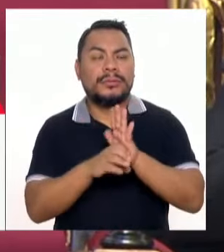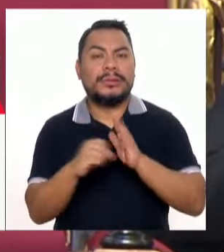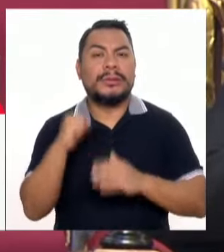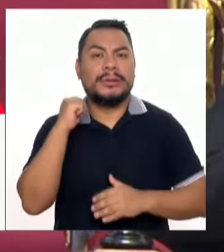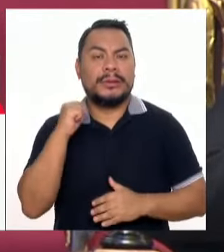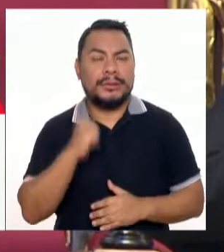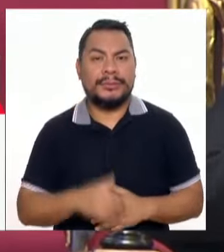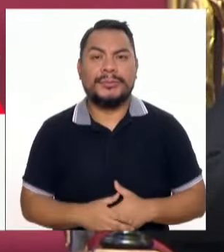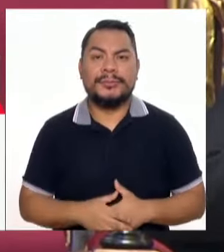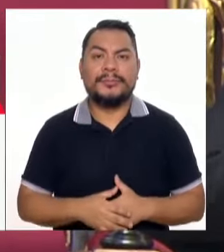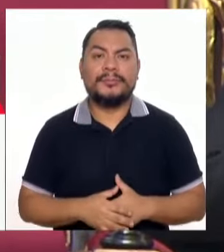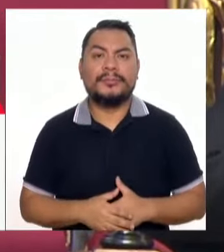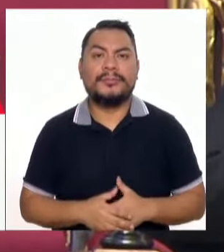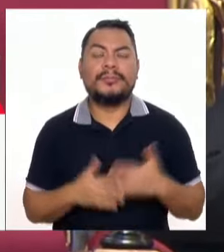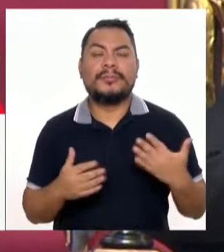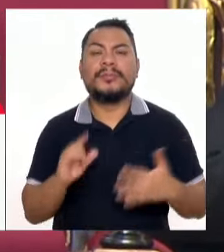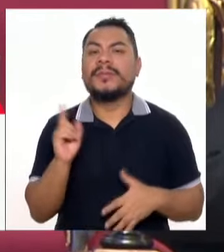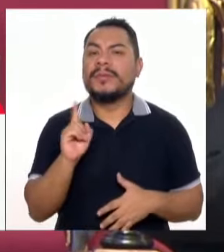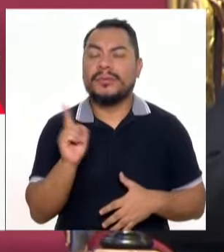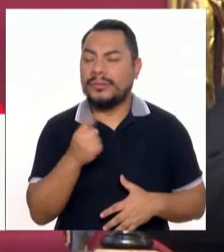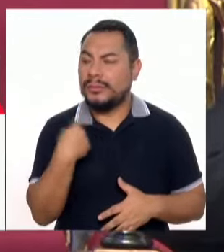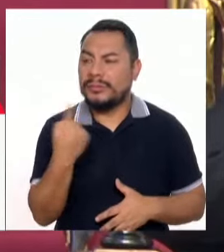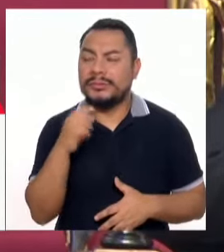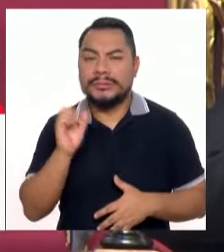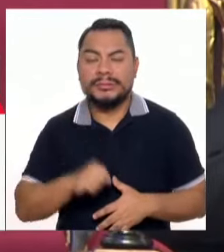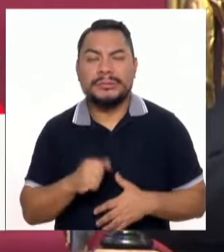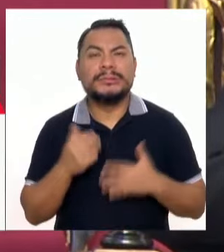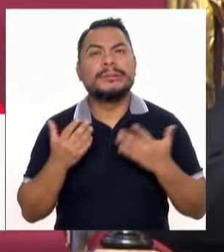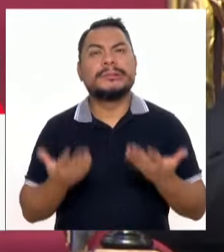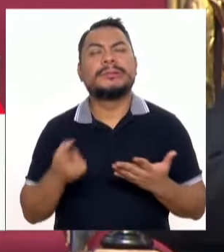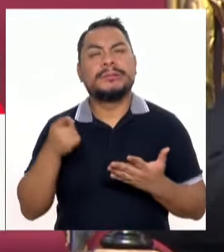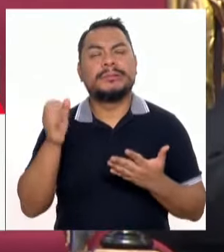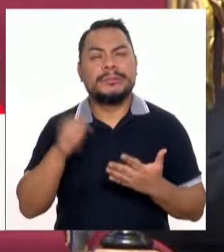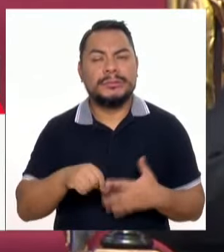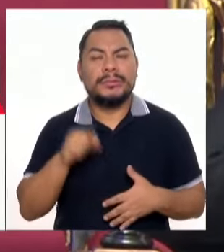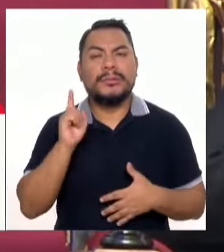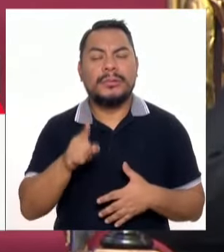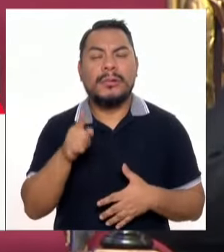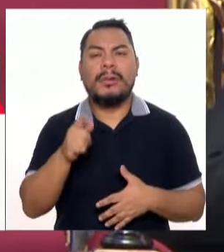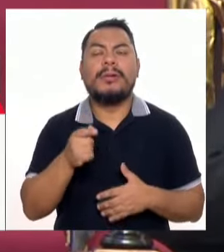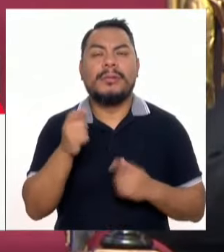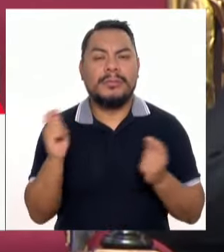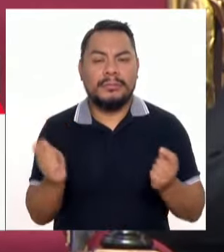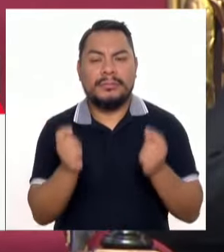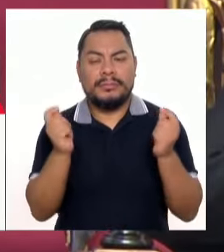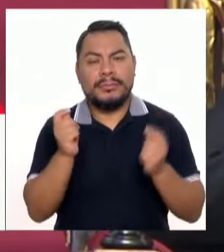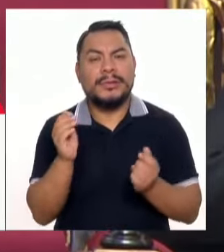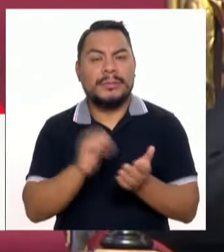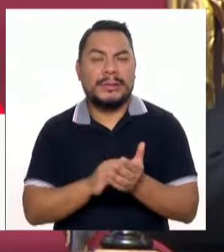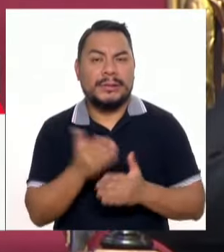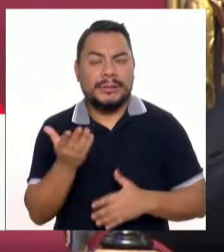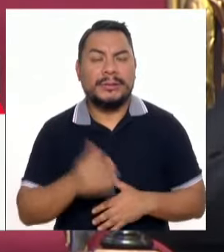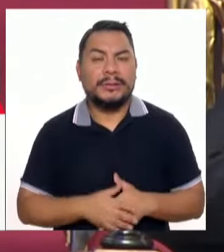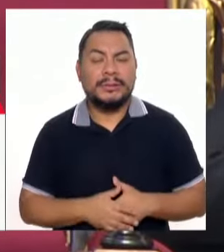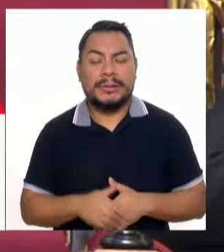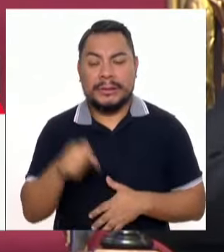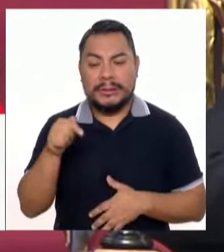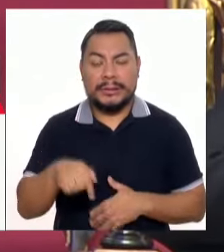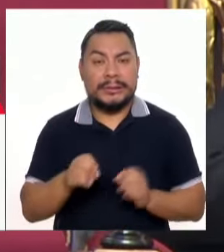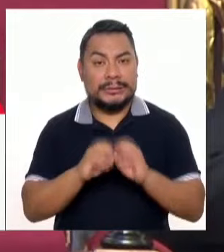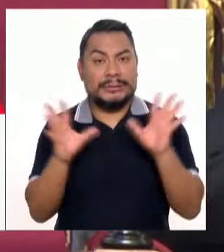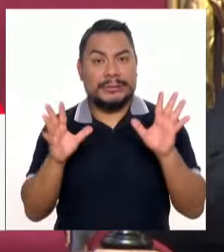Derecho. No estamos, por tanto, en una conmemoración más. Esta fecha